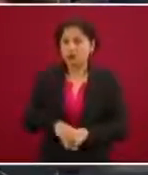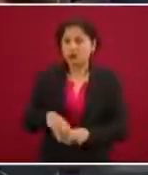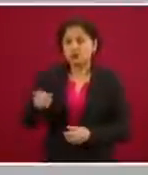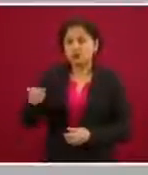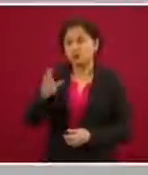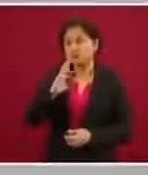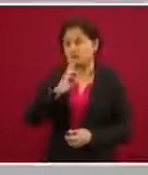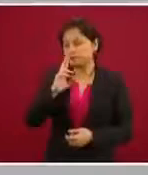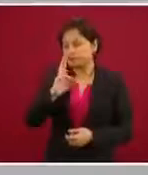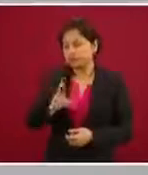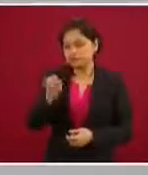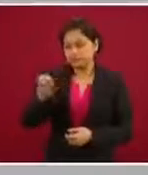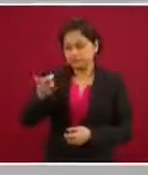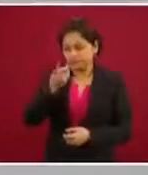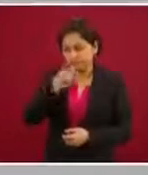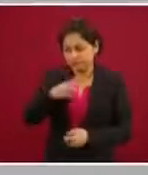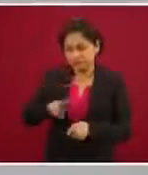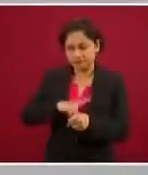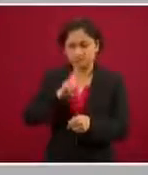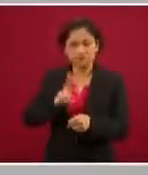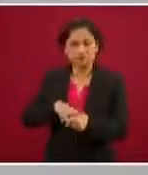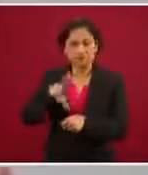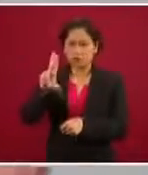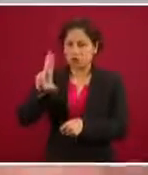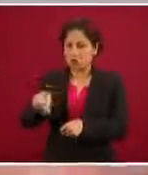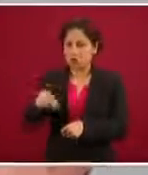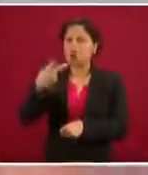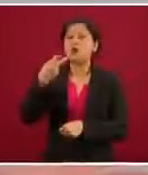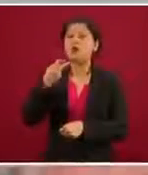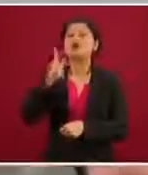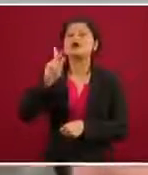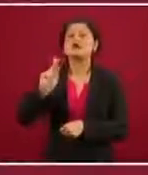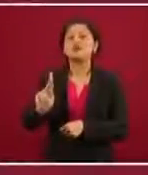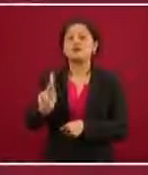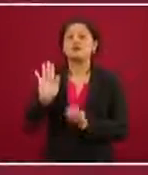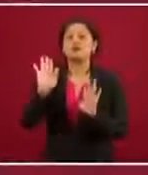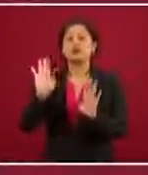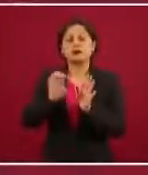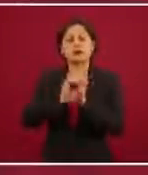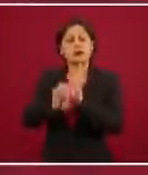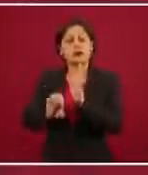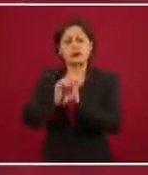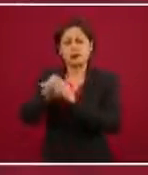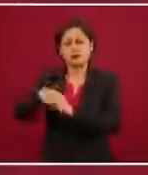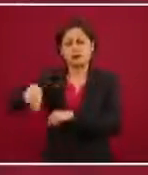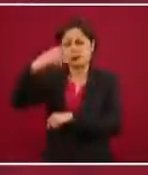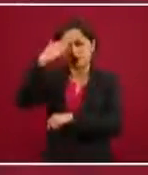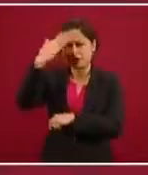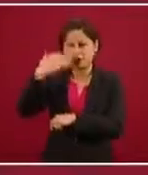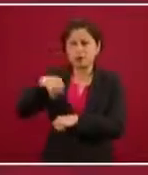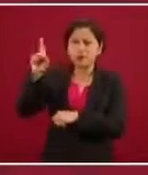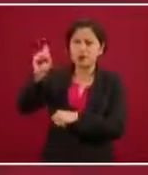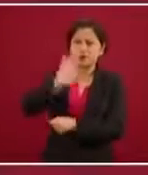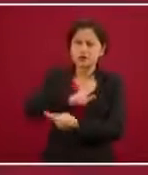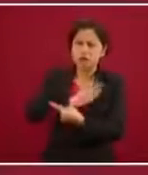es explicado. Explicado por, voy a tomar los ejemplos, ustedes lo saben, de España, de